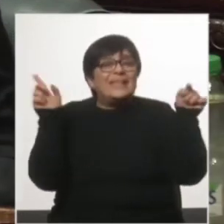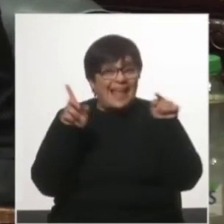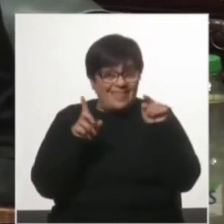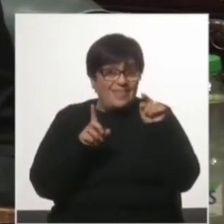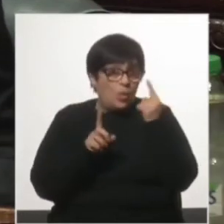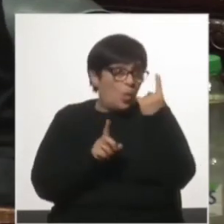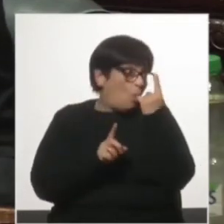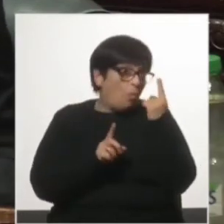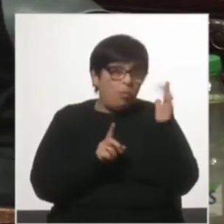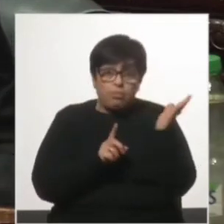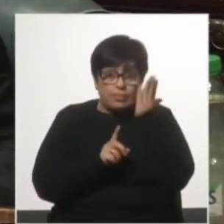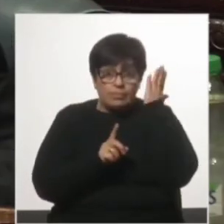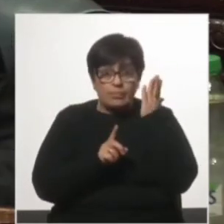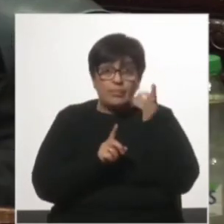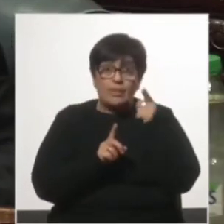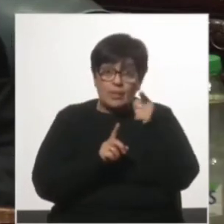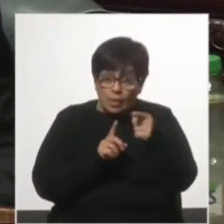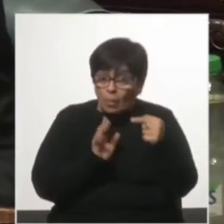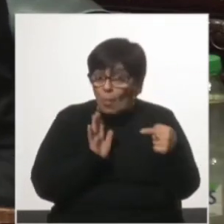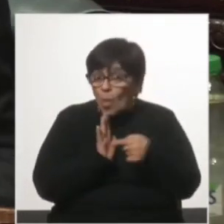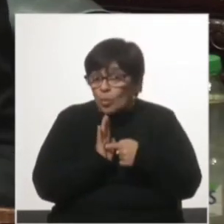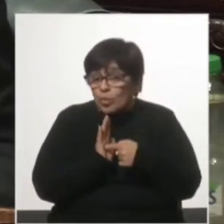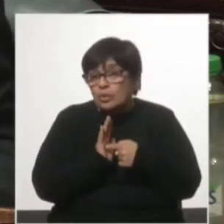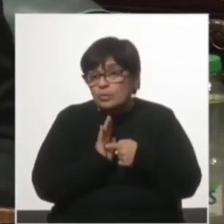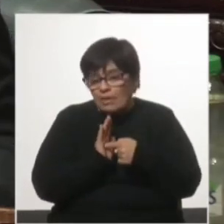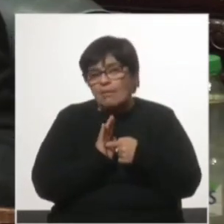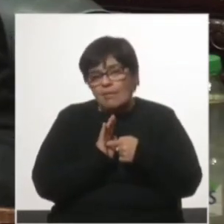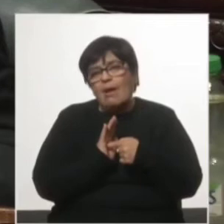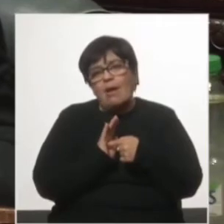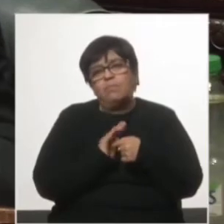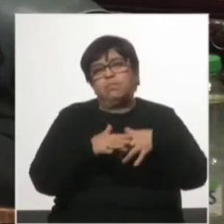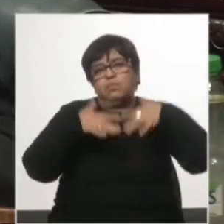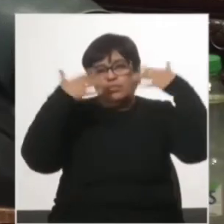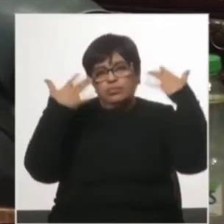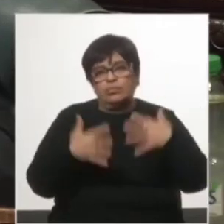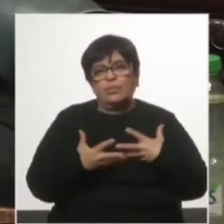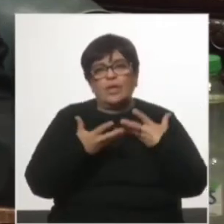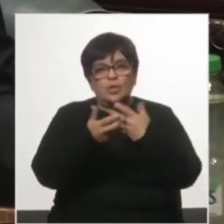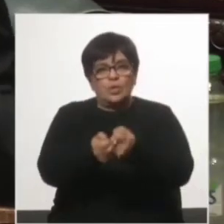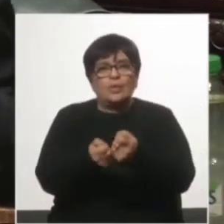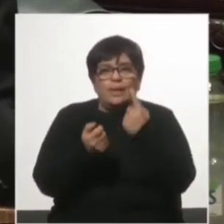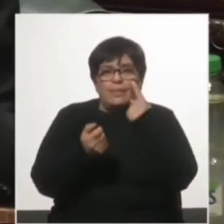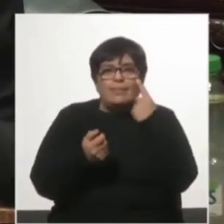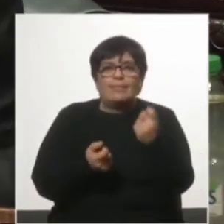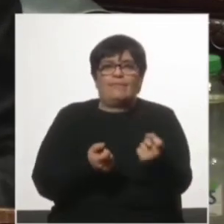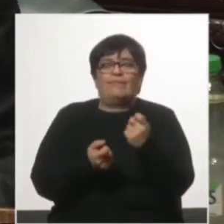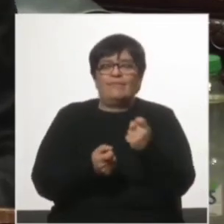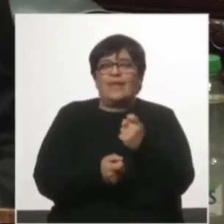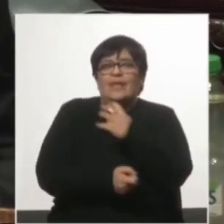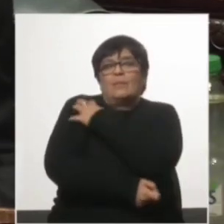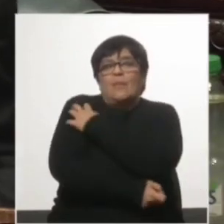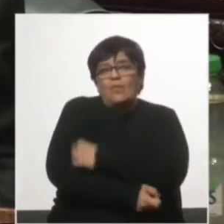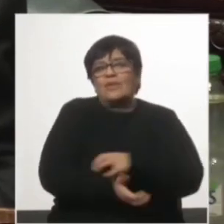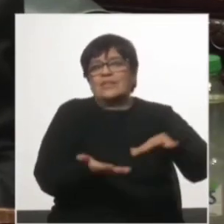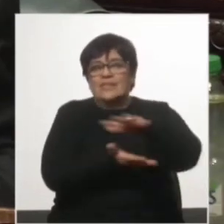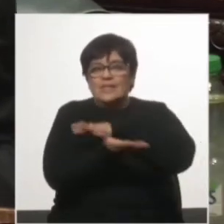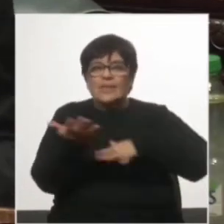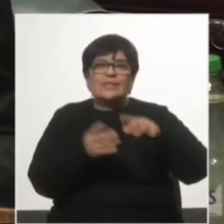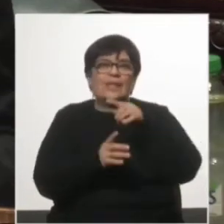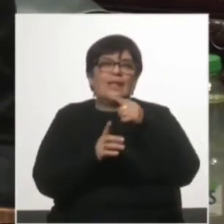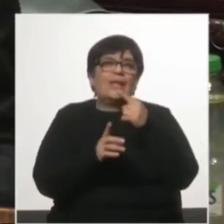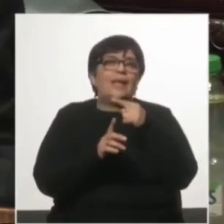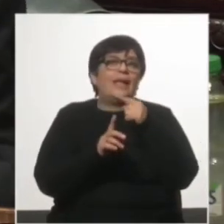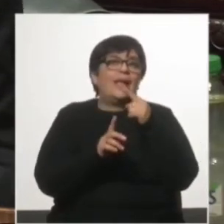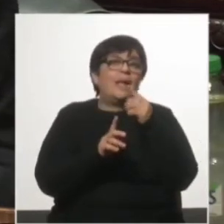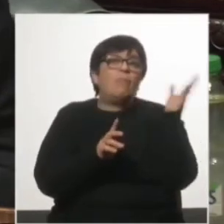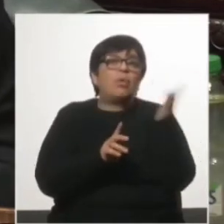hubiera ayudado enormemente para evitar ese aumento de la pobreza. Y medio punto del producto,